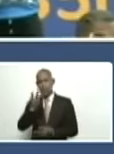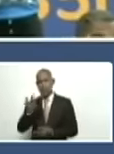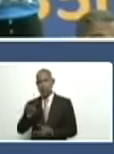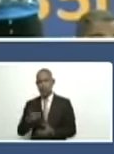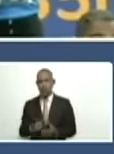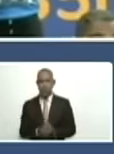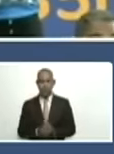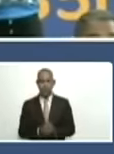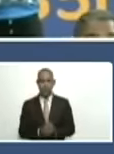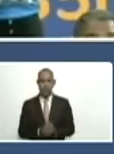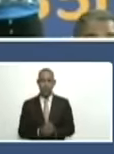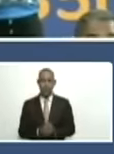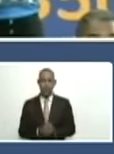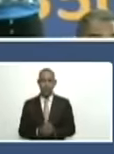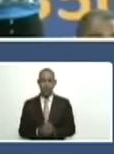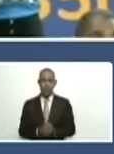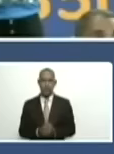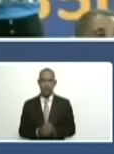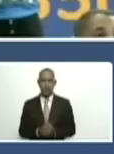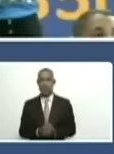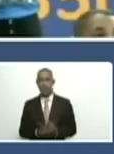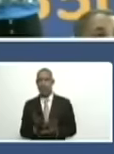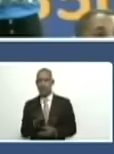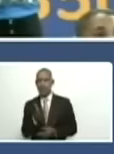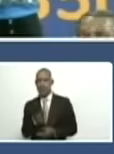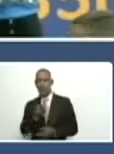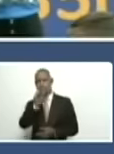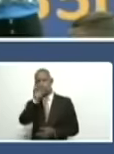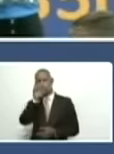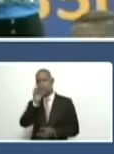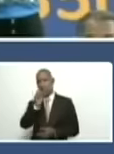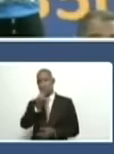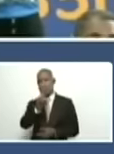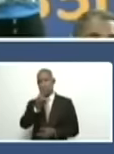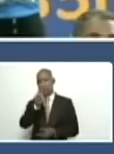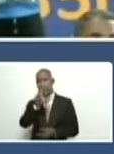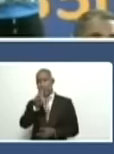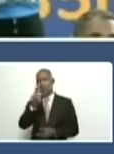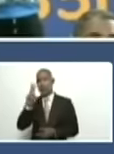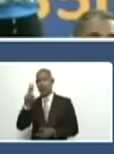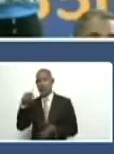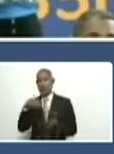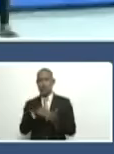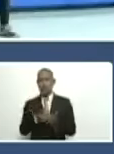2023, de casi 32.000 consejos comunales,